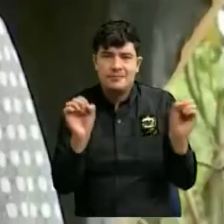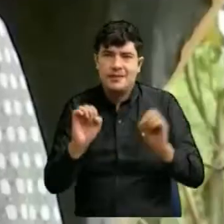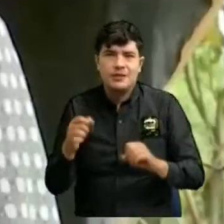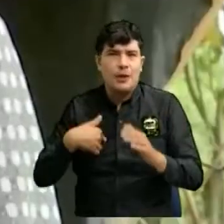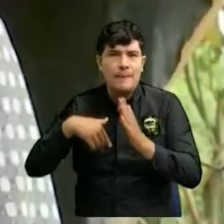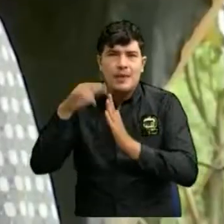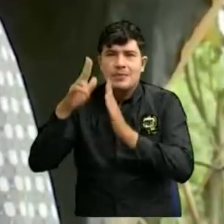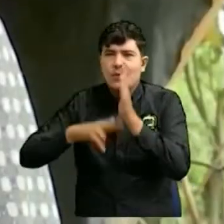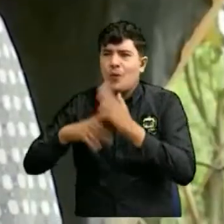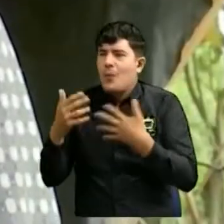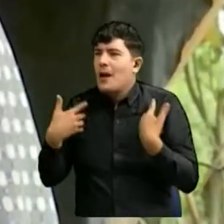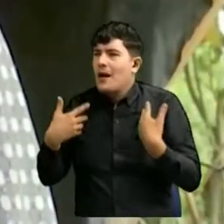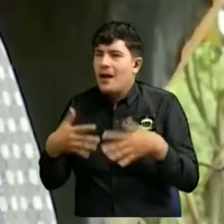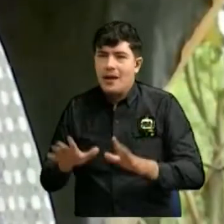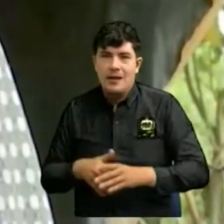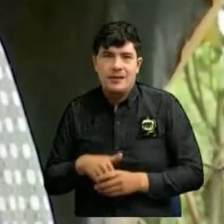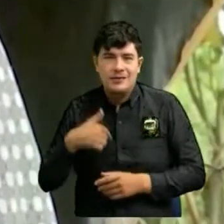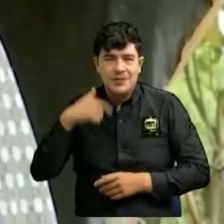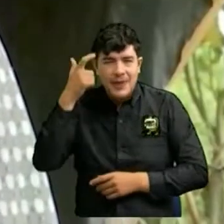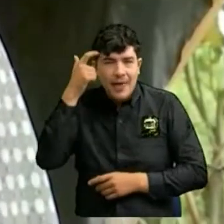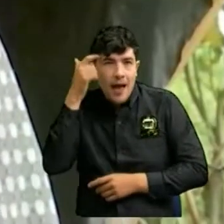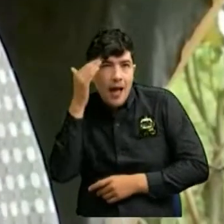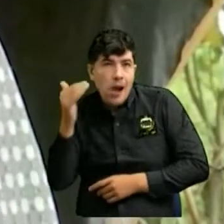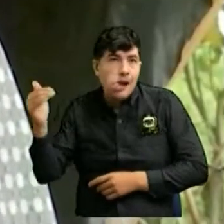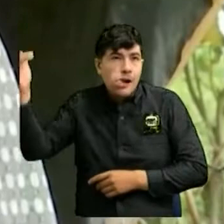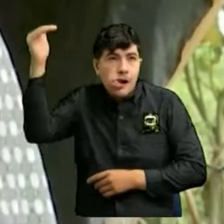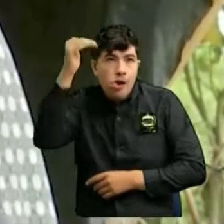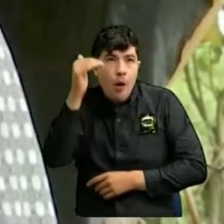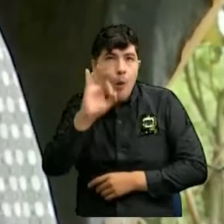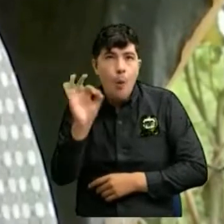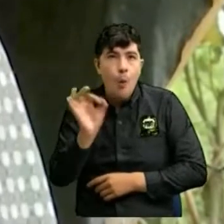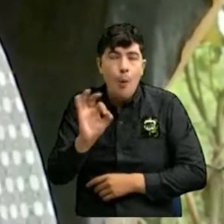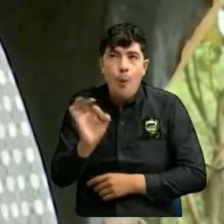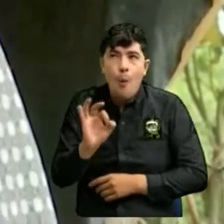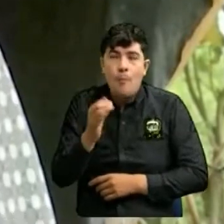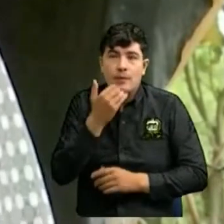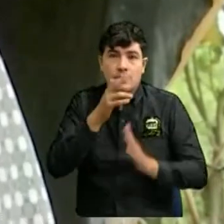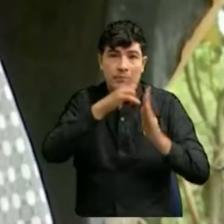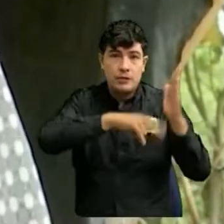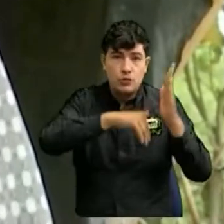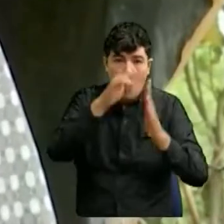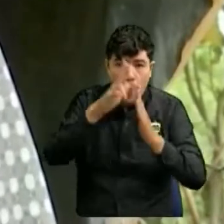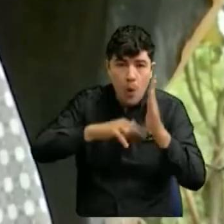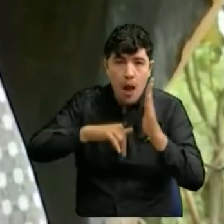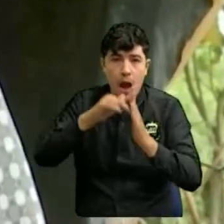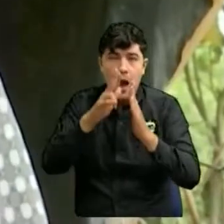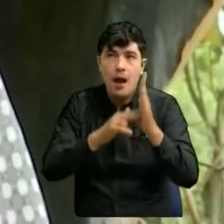todo, abstracto, pinto pintura... Pintura